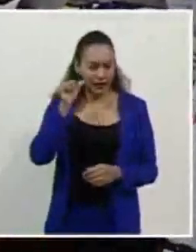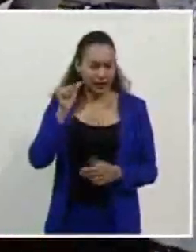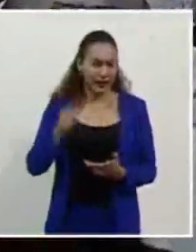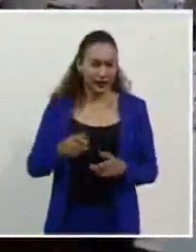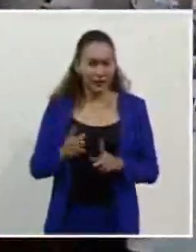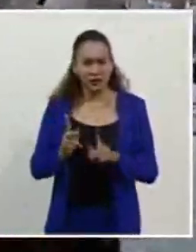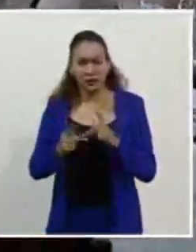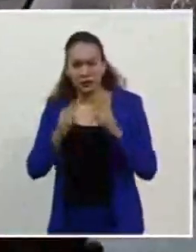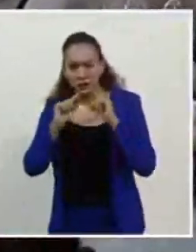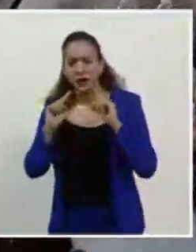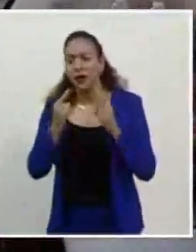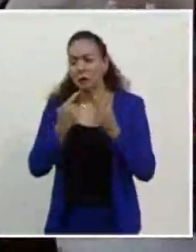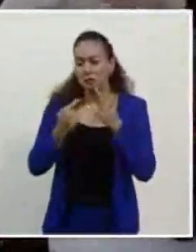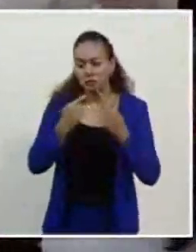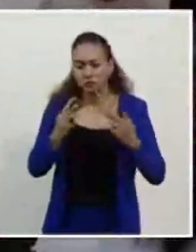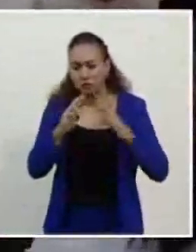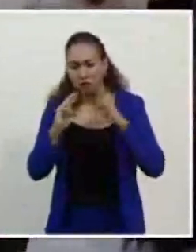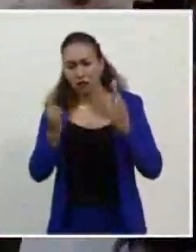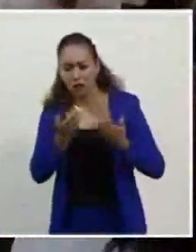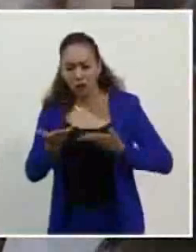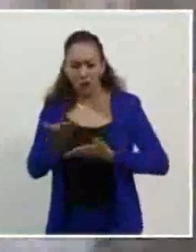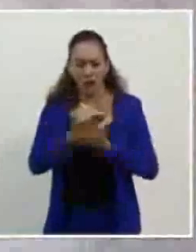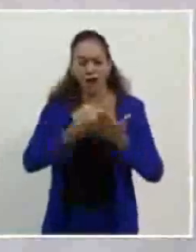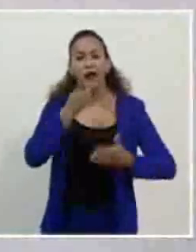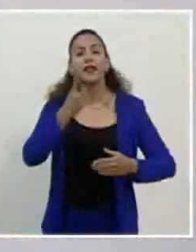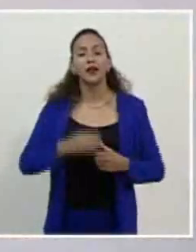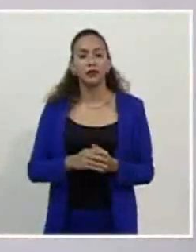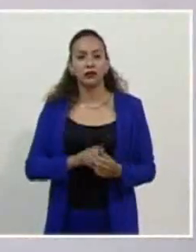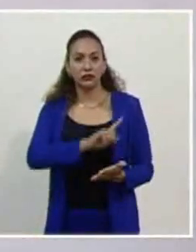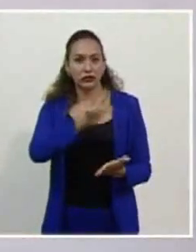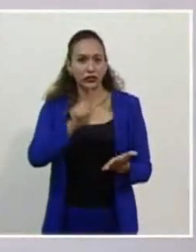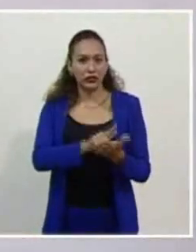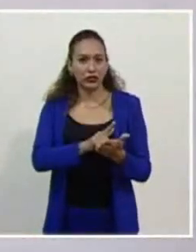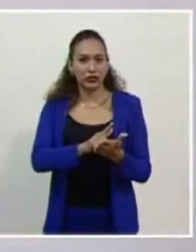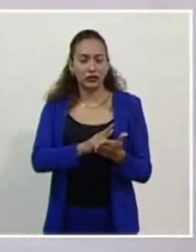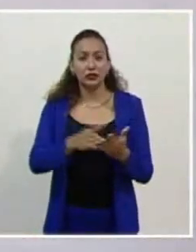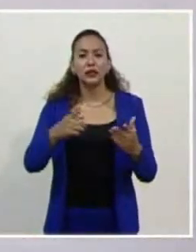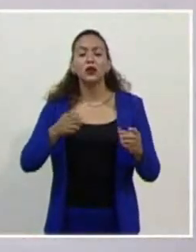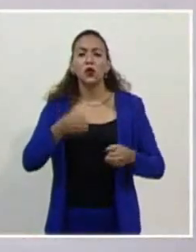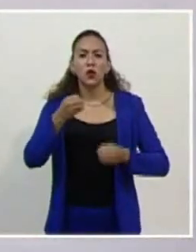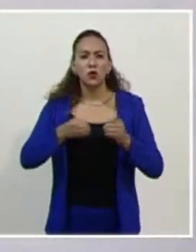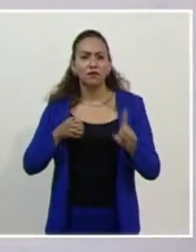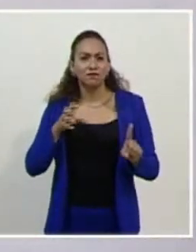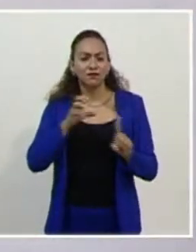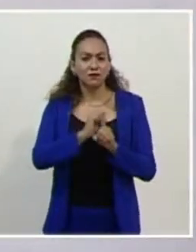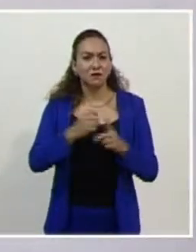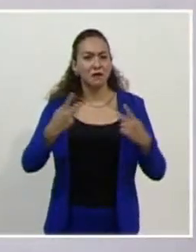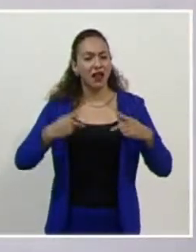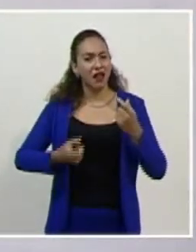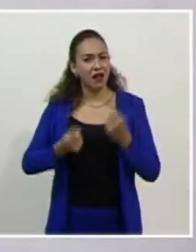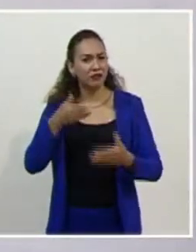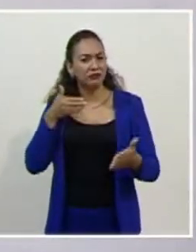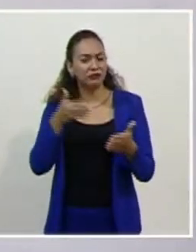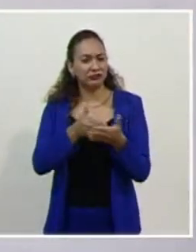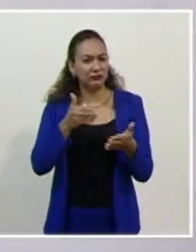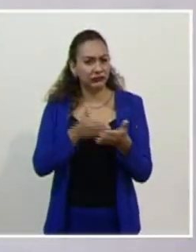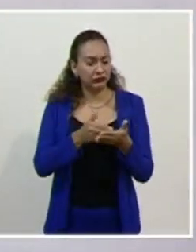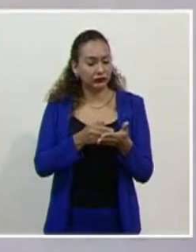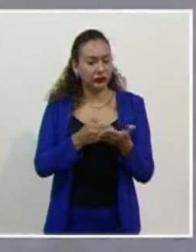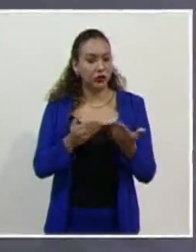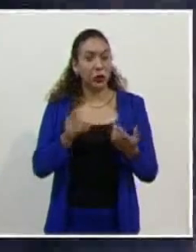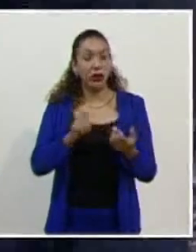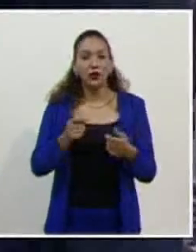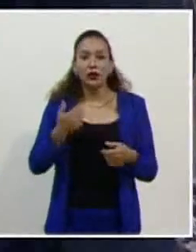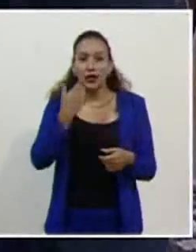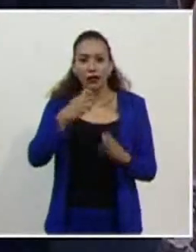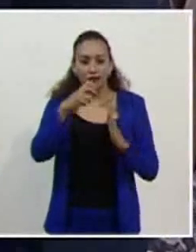ministra presidenta reconoció que la justicia precisamente está lejos de las personas. Aseguró que tomar decisiones rápidas pone en